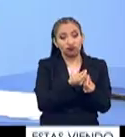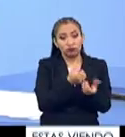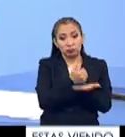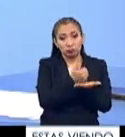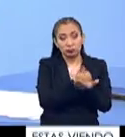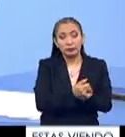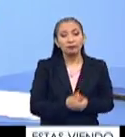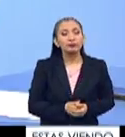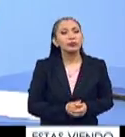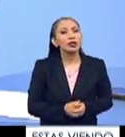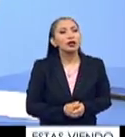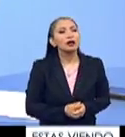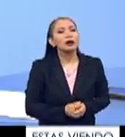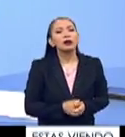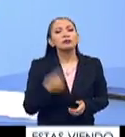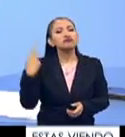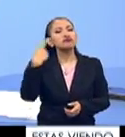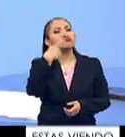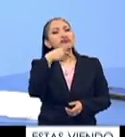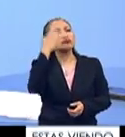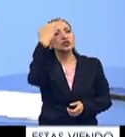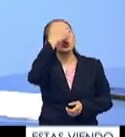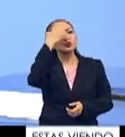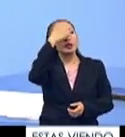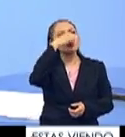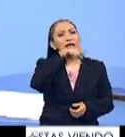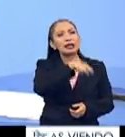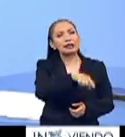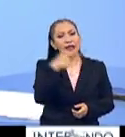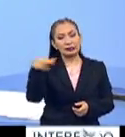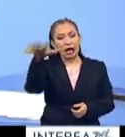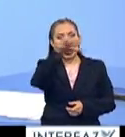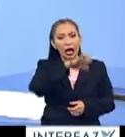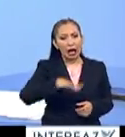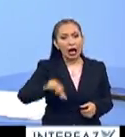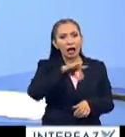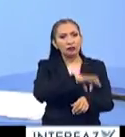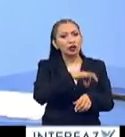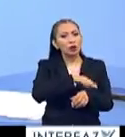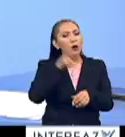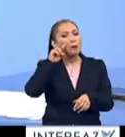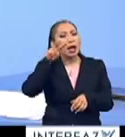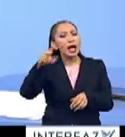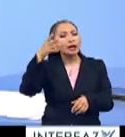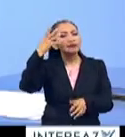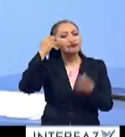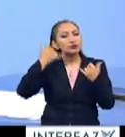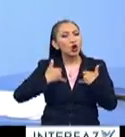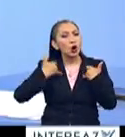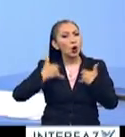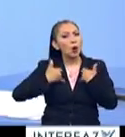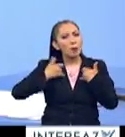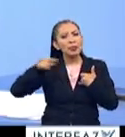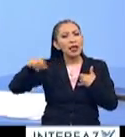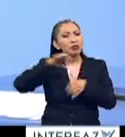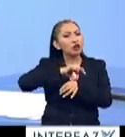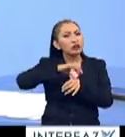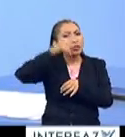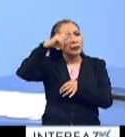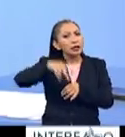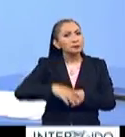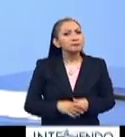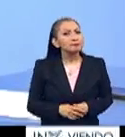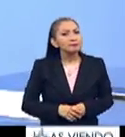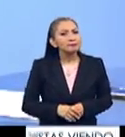ustedes. Desde tu experiencia ya en este sector, ¿cómo ves la preparación de los jóvenes médicos